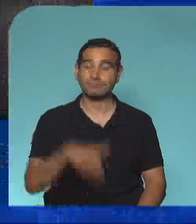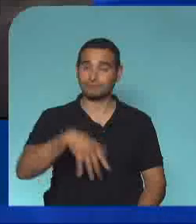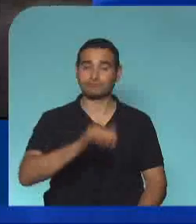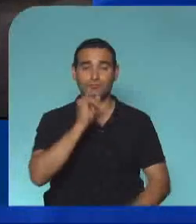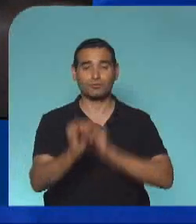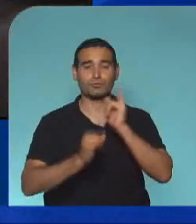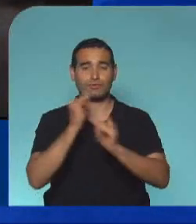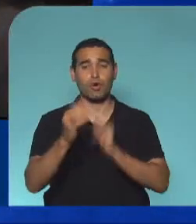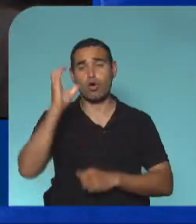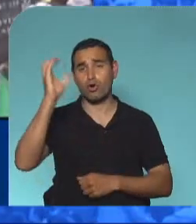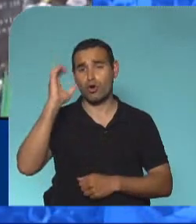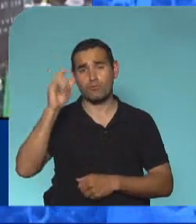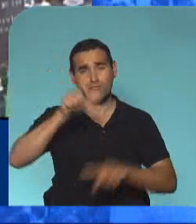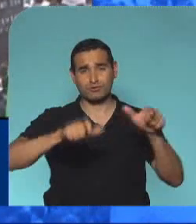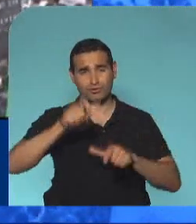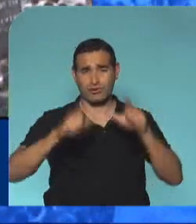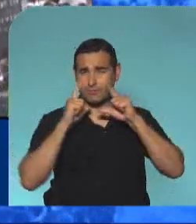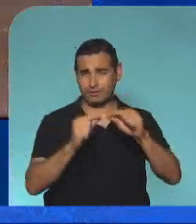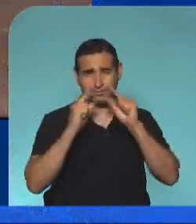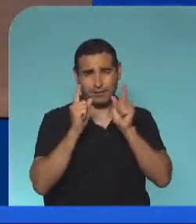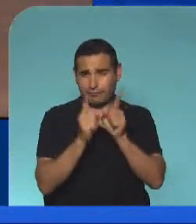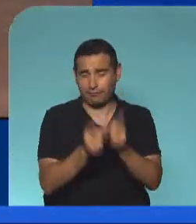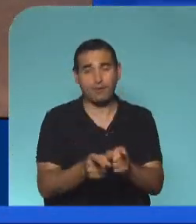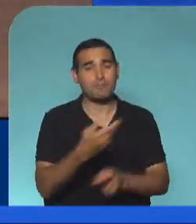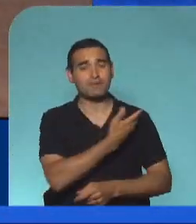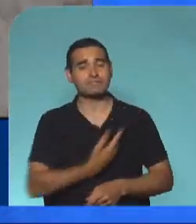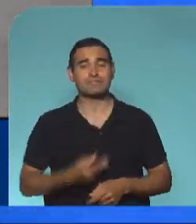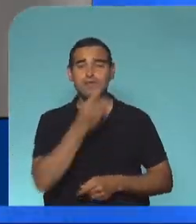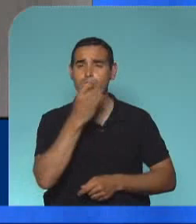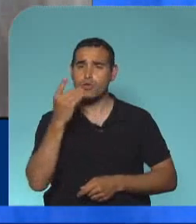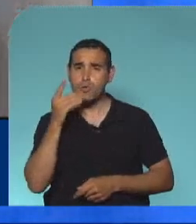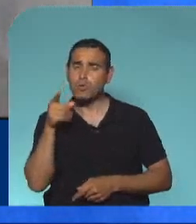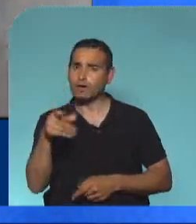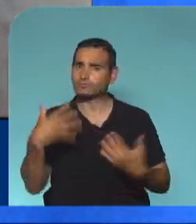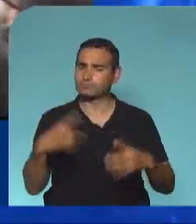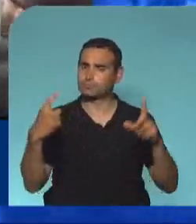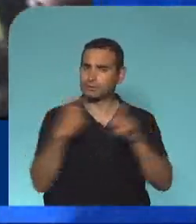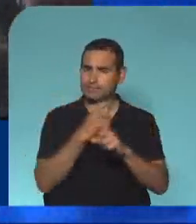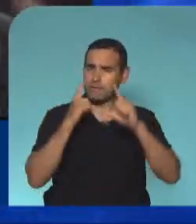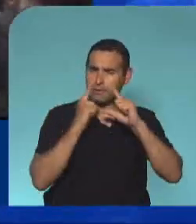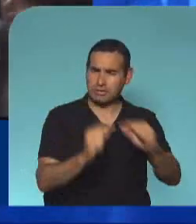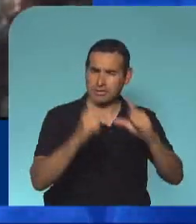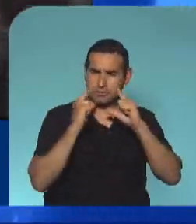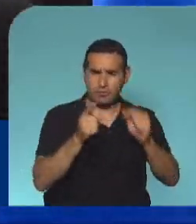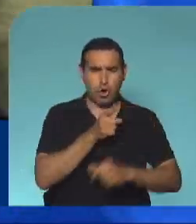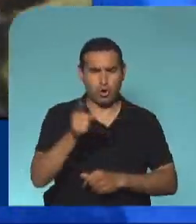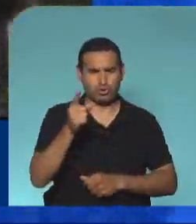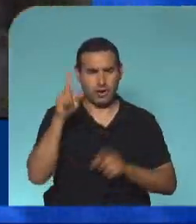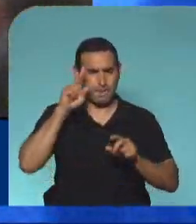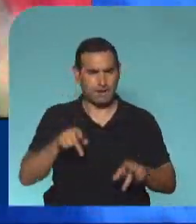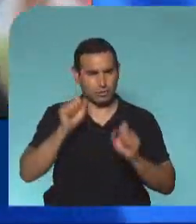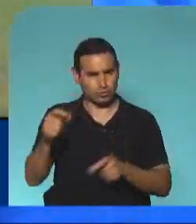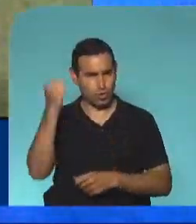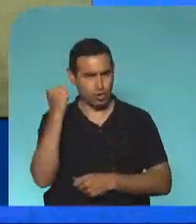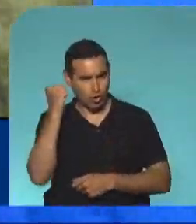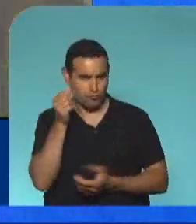En instantes, Colombia sigue en las calles. El presidente Duque enfrenta una inédita ola de protestas contra la política económica y